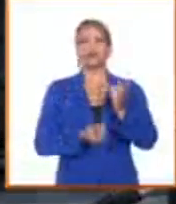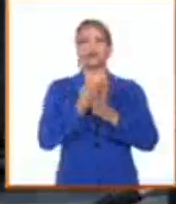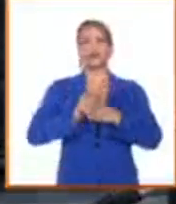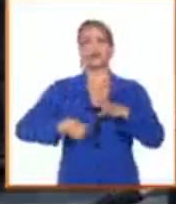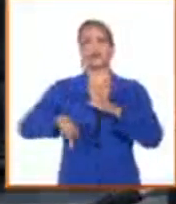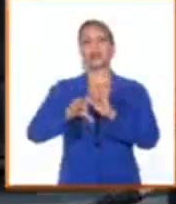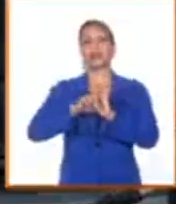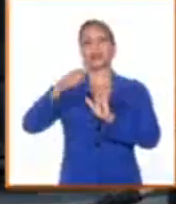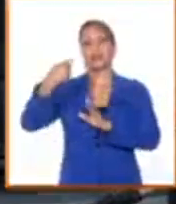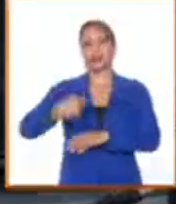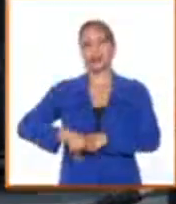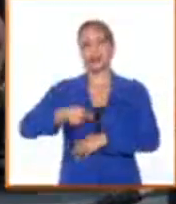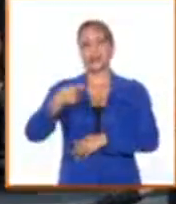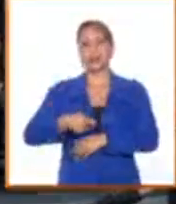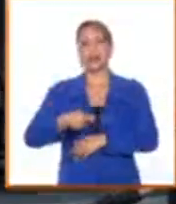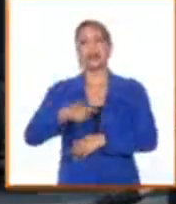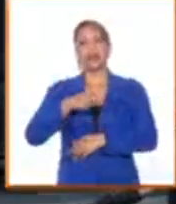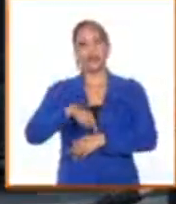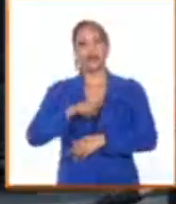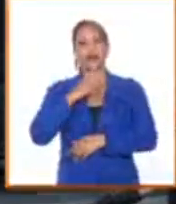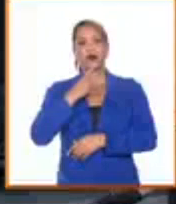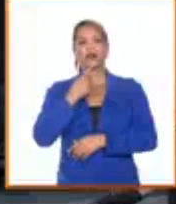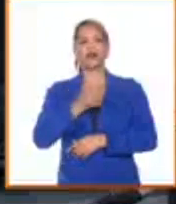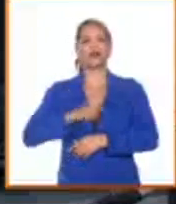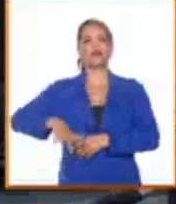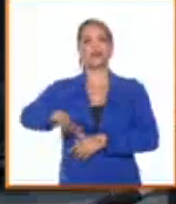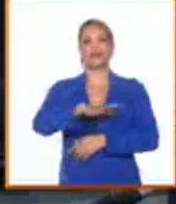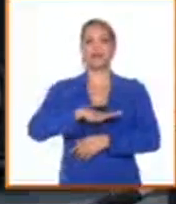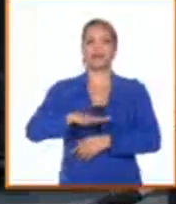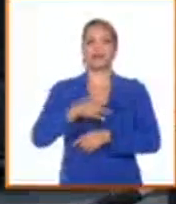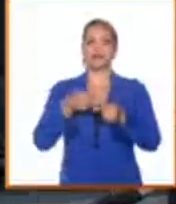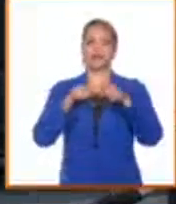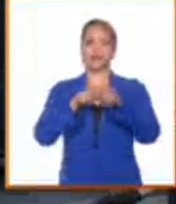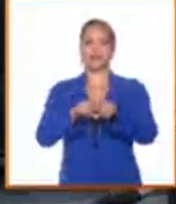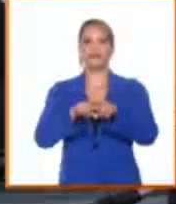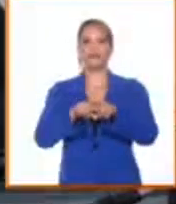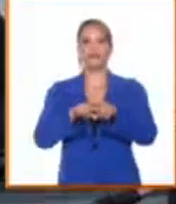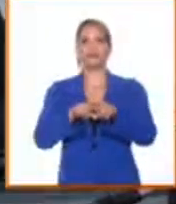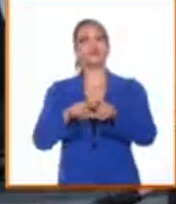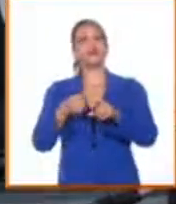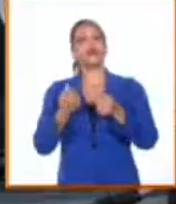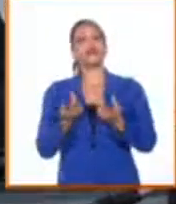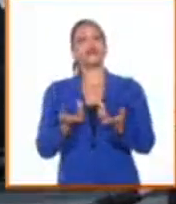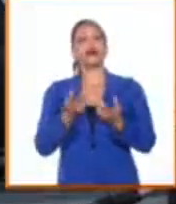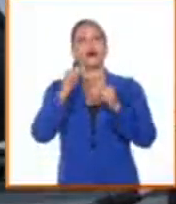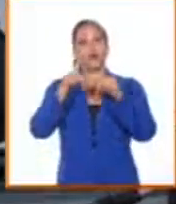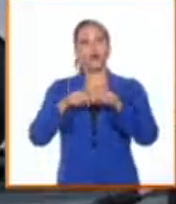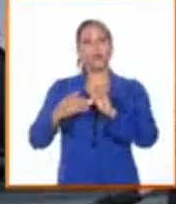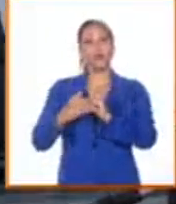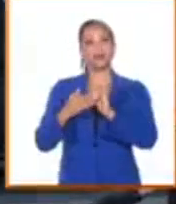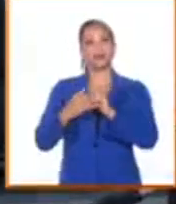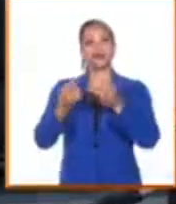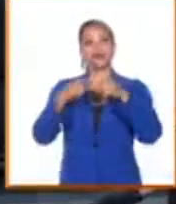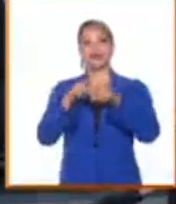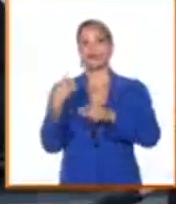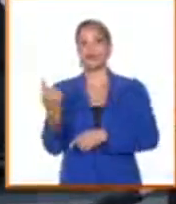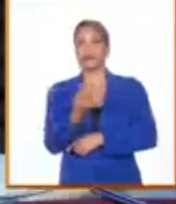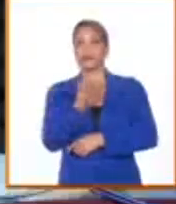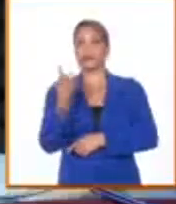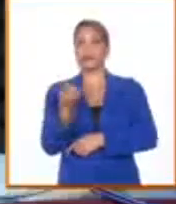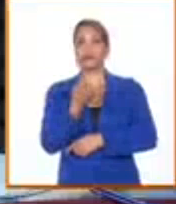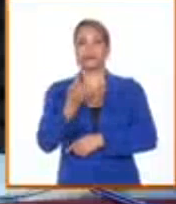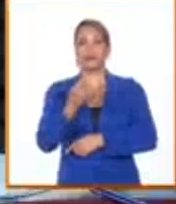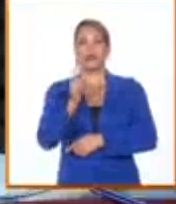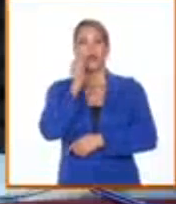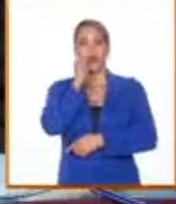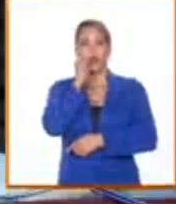fue enriquecida por nuestra sociedad en su conjunto. Tengo el placer de que me estén acompañando esta tarde en nuestra mesa redonda el compañero Onelio Castillo